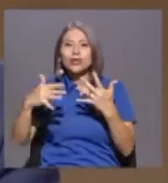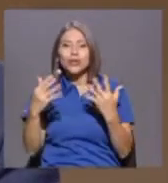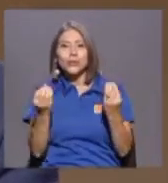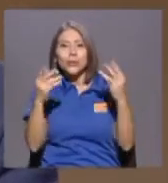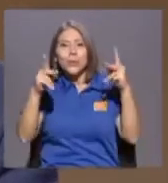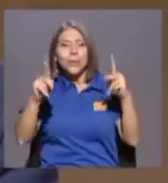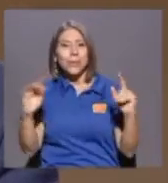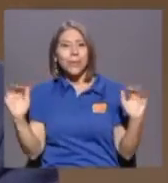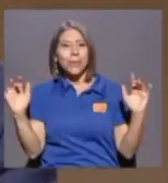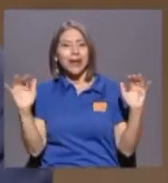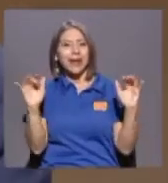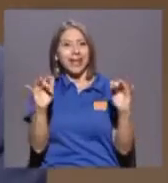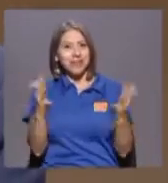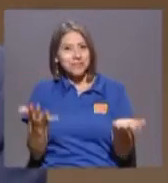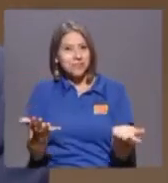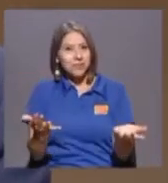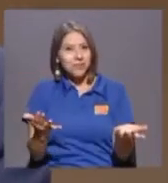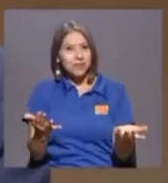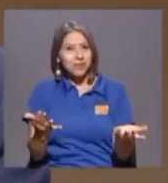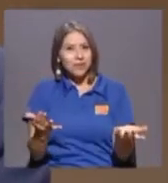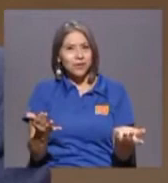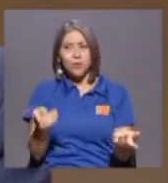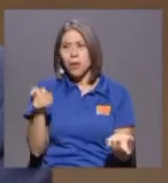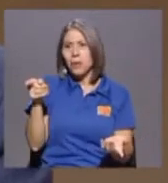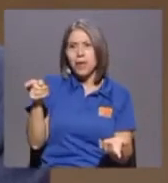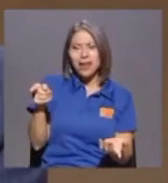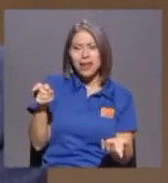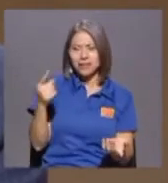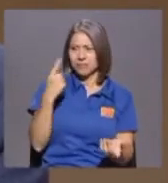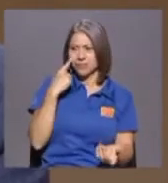y cuando veo que se detiene,